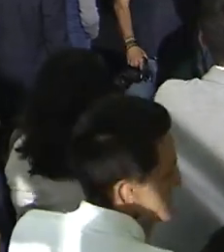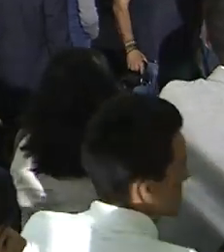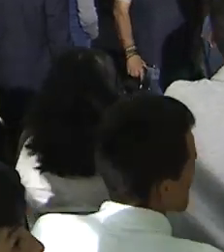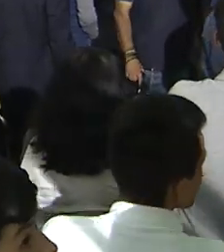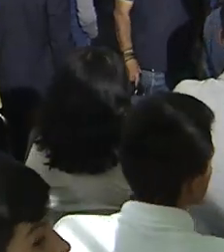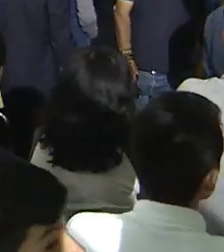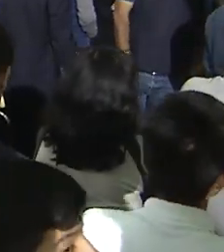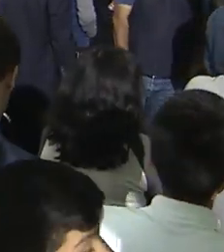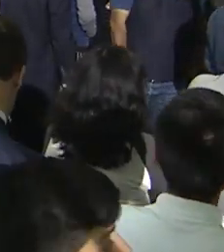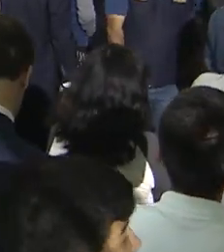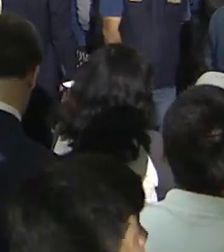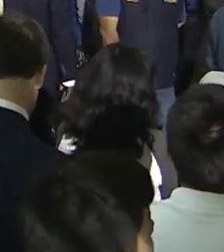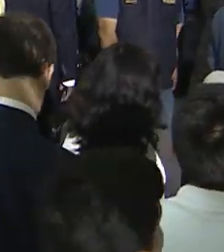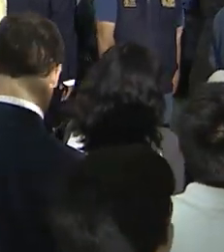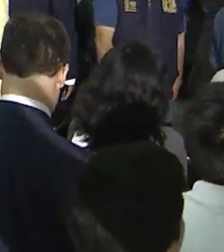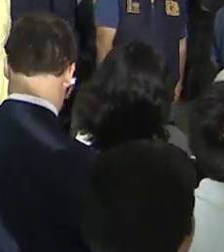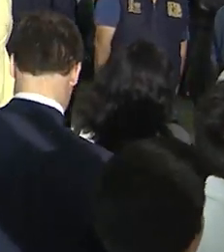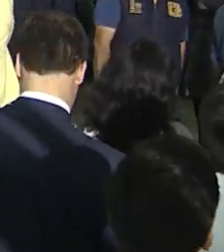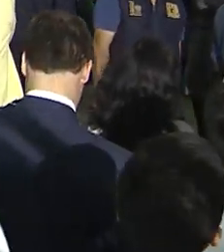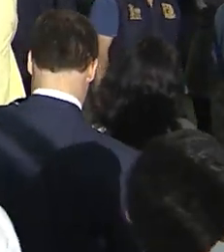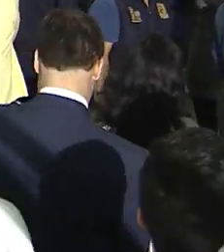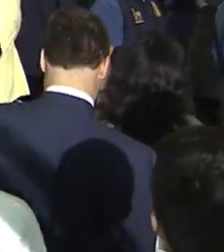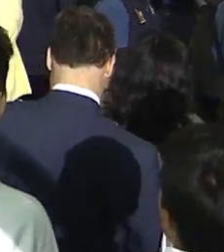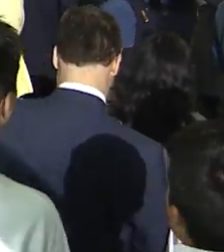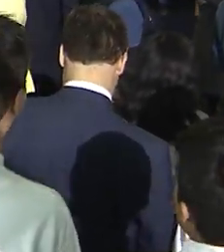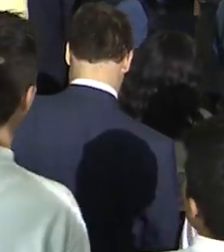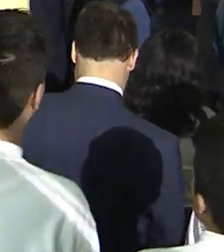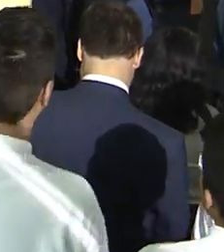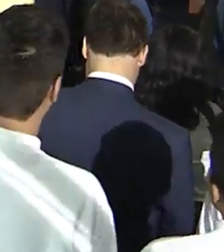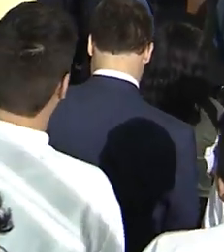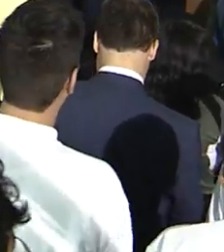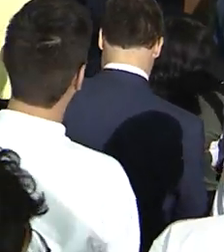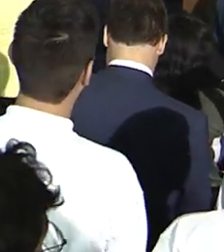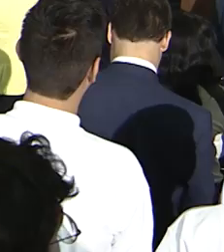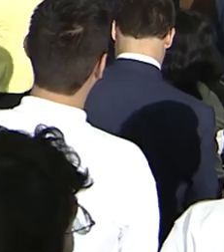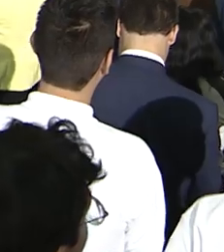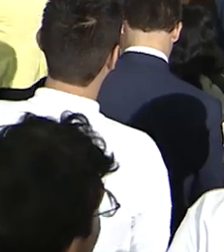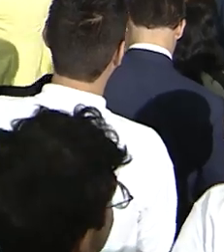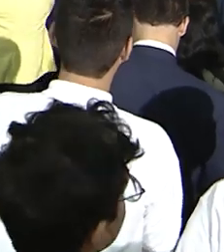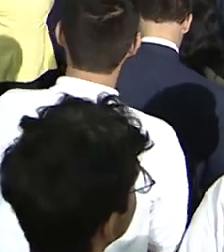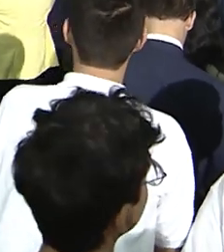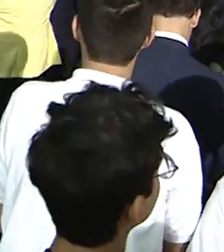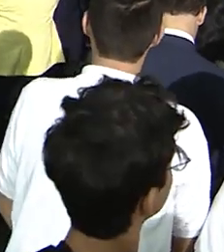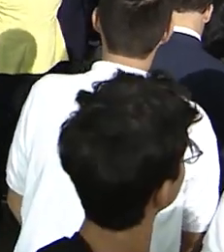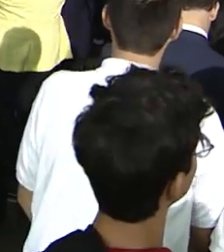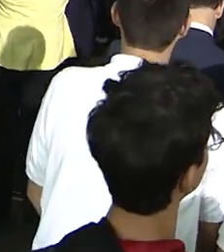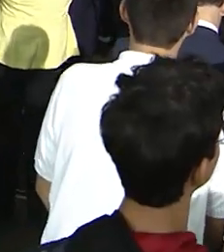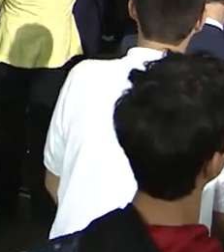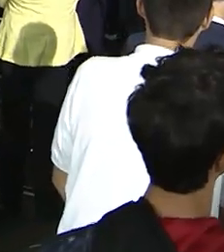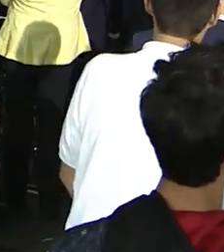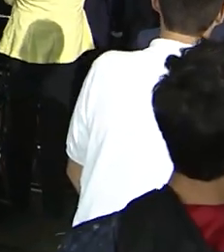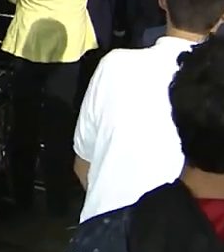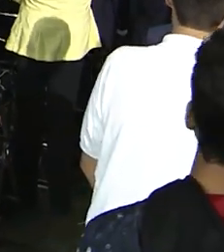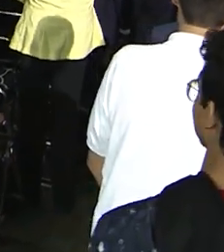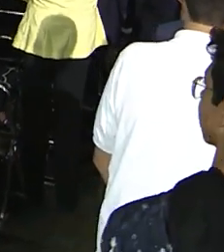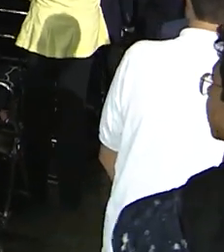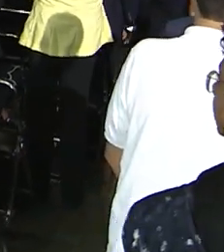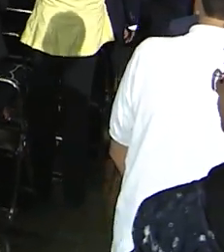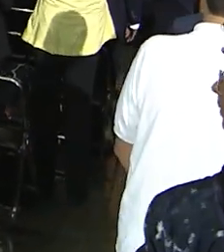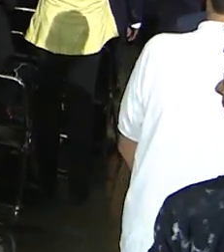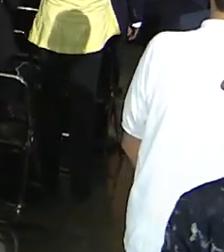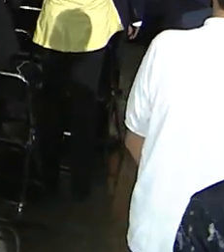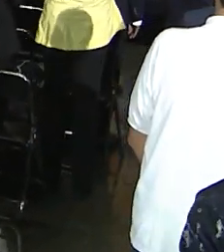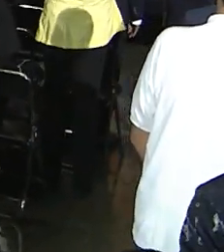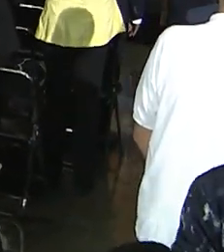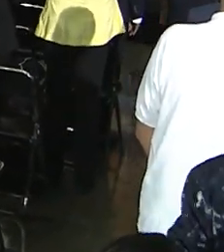quien ingresó recientemente a la carrera de psicología de la facultad de esta cala y maría fernanda hernández amar estamos por